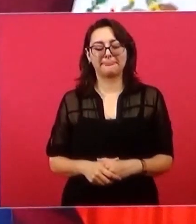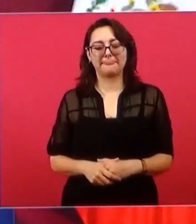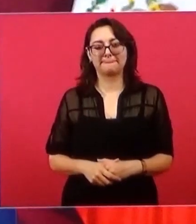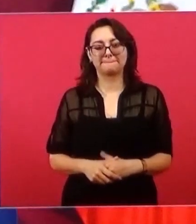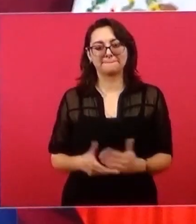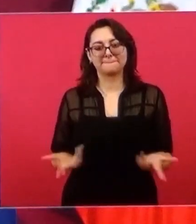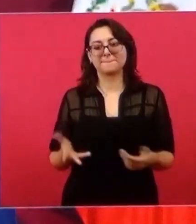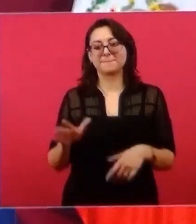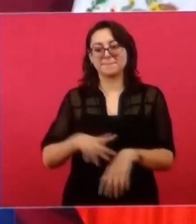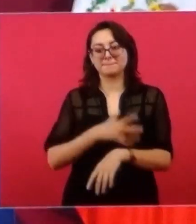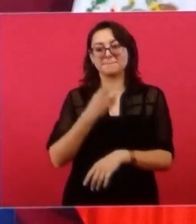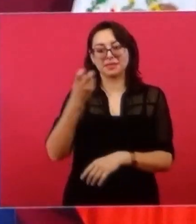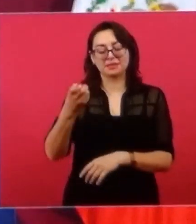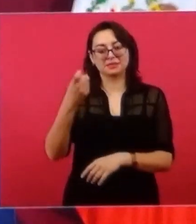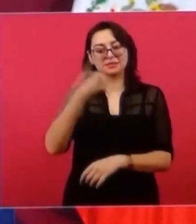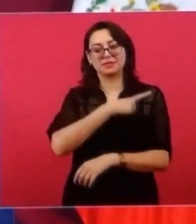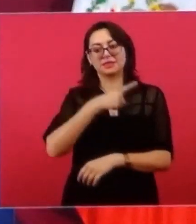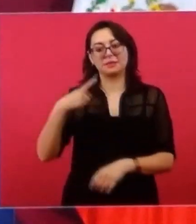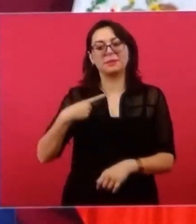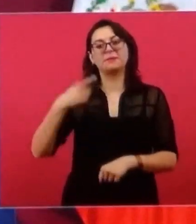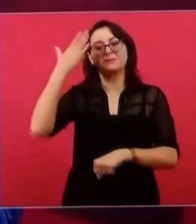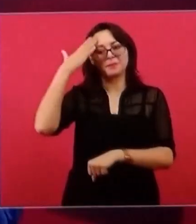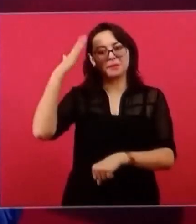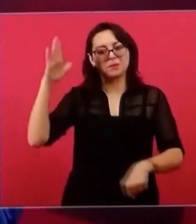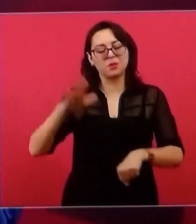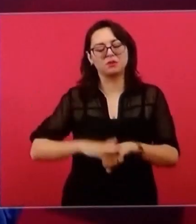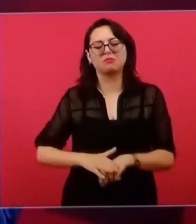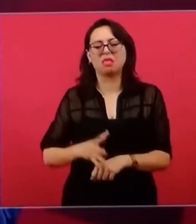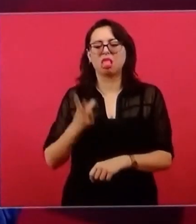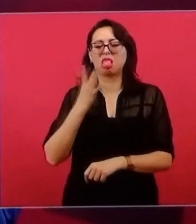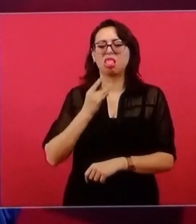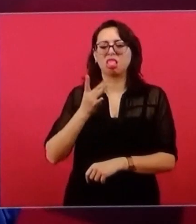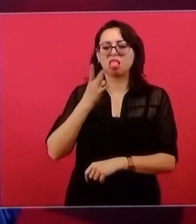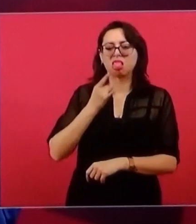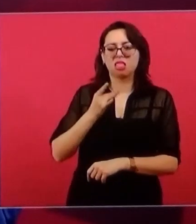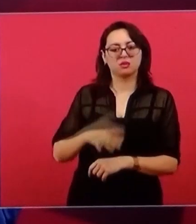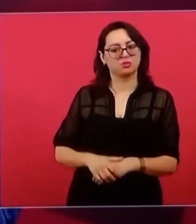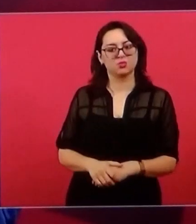no se puede omitir